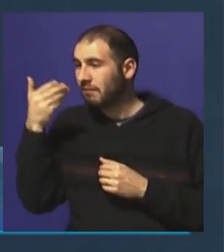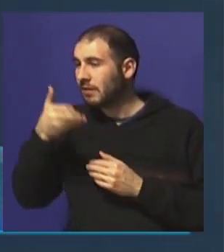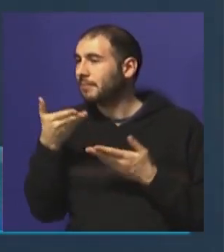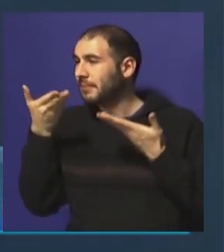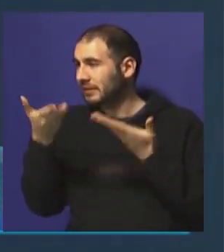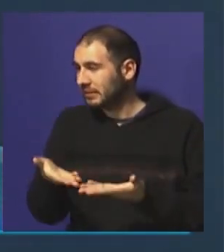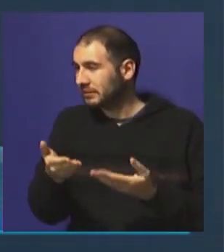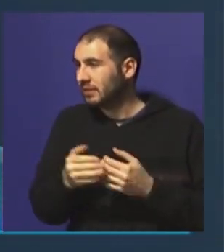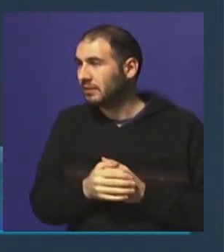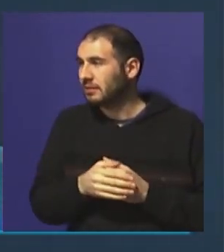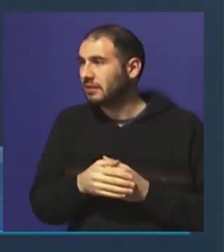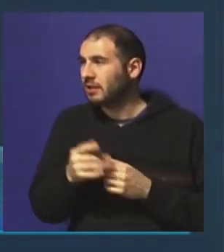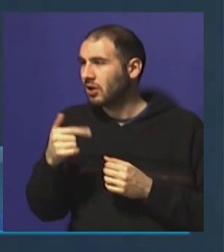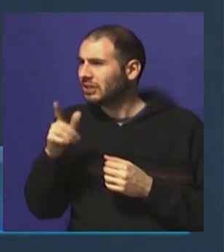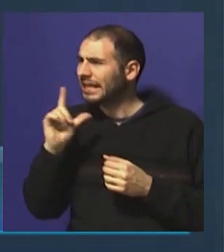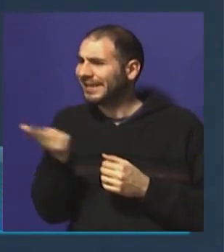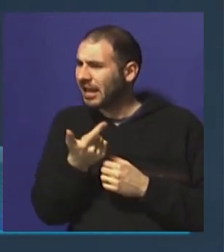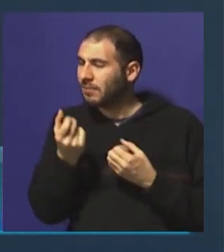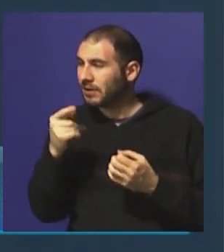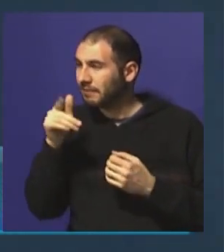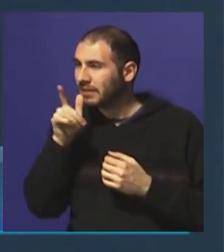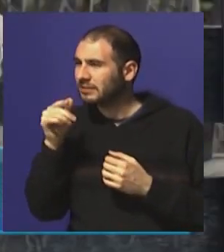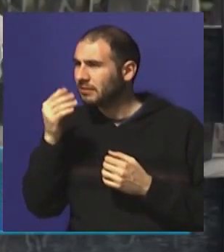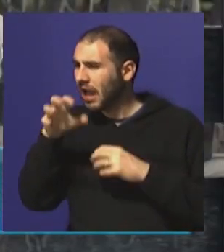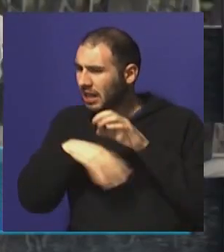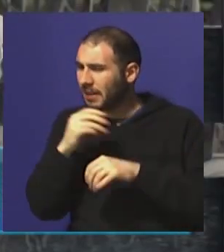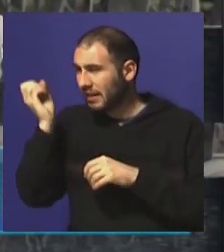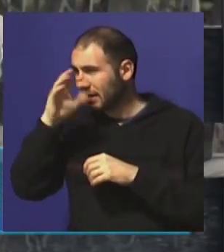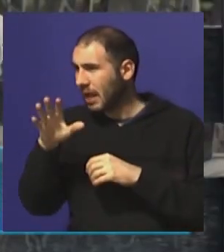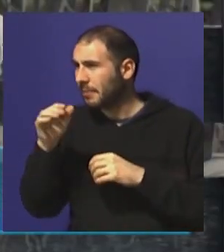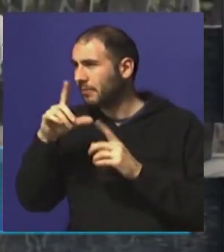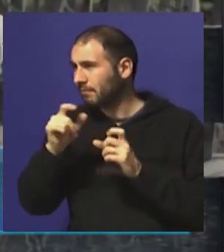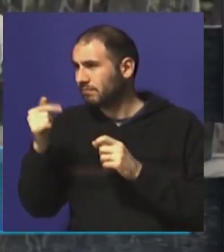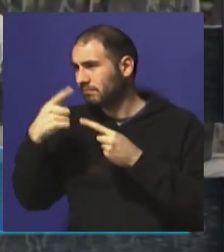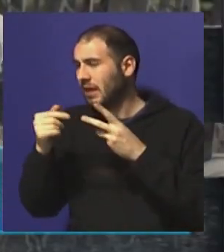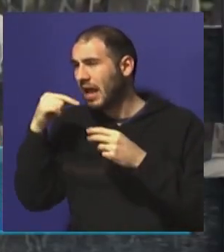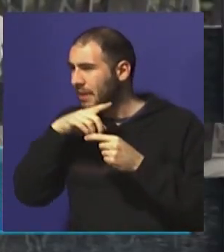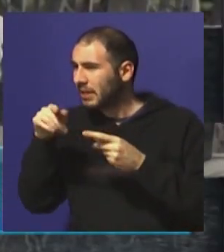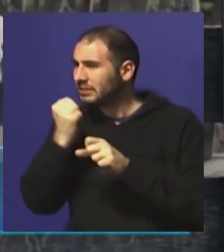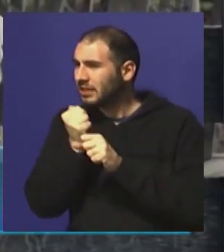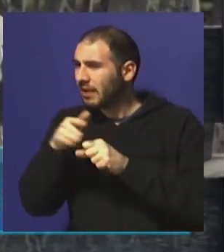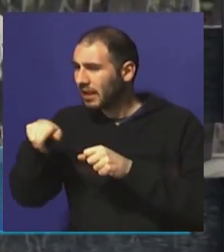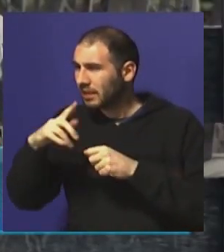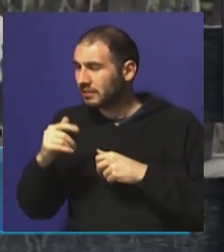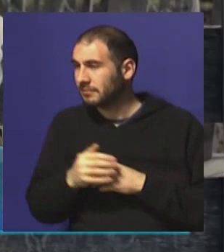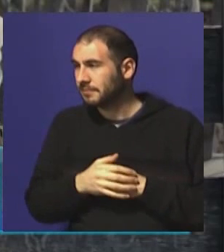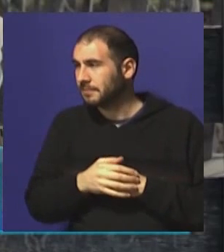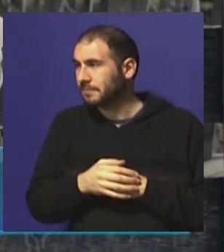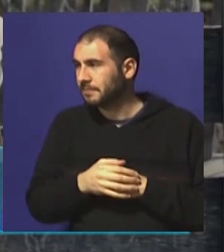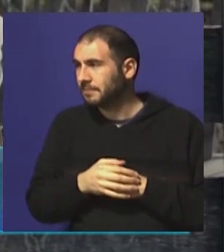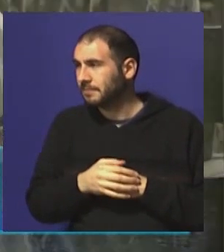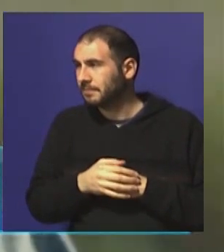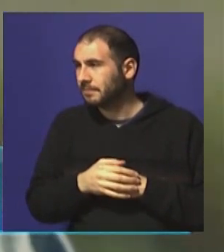presentarla y que se daba alguna extrañeza, ¿no? Porque ellos veían alemanes, campesinos descendientes de alemanes trabajando en la Argentina. Y